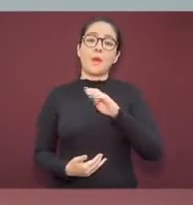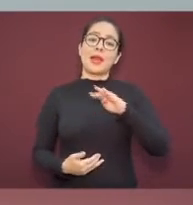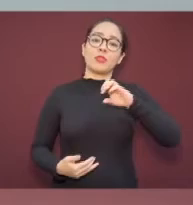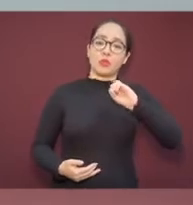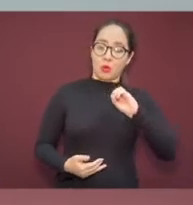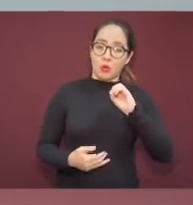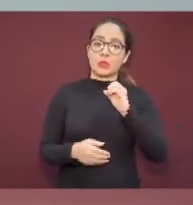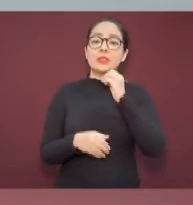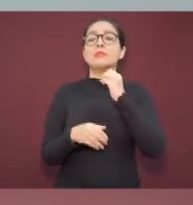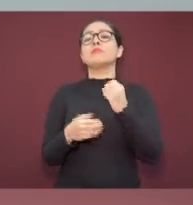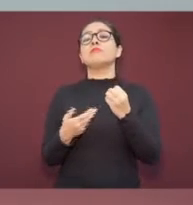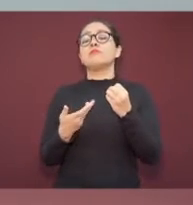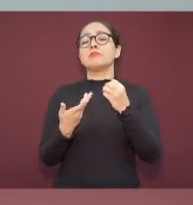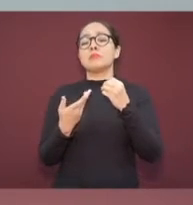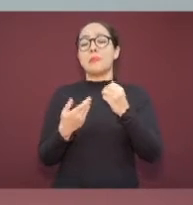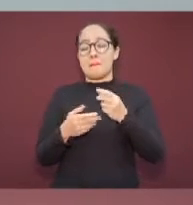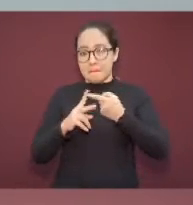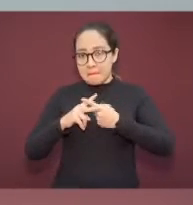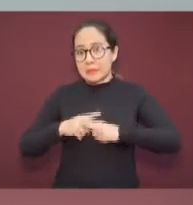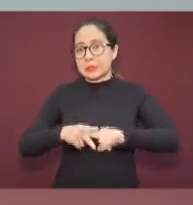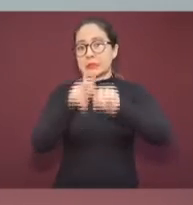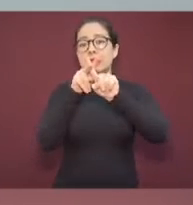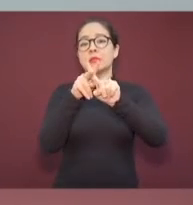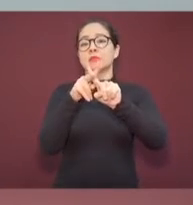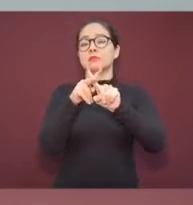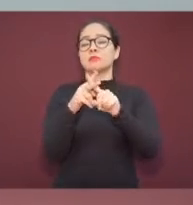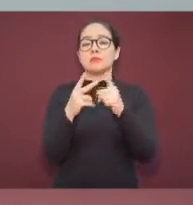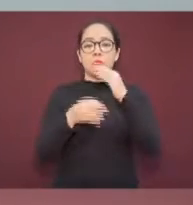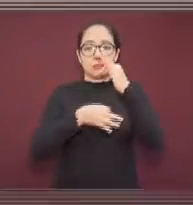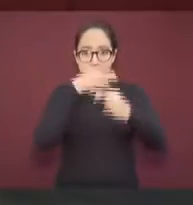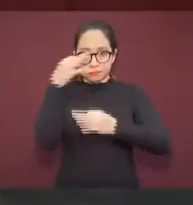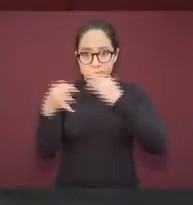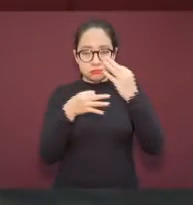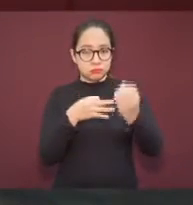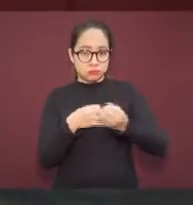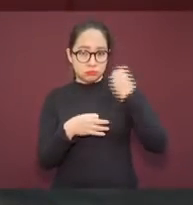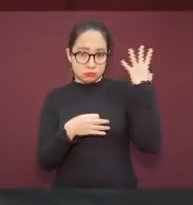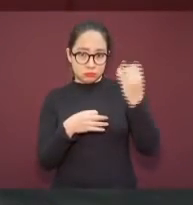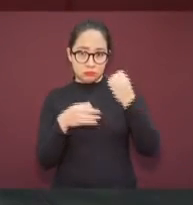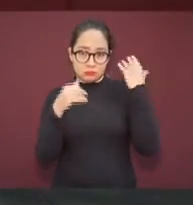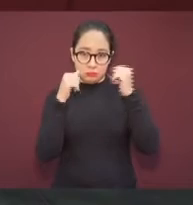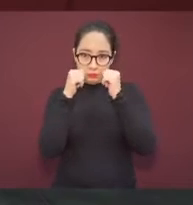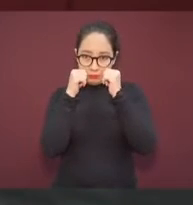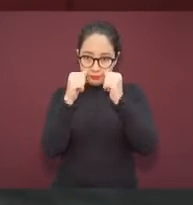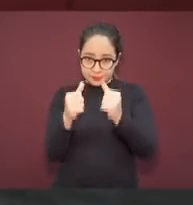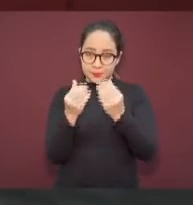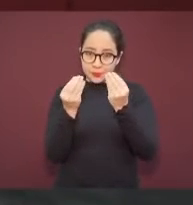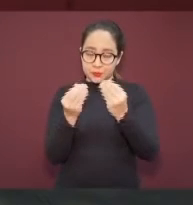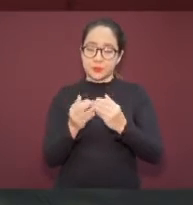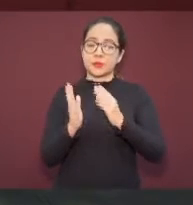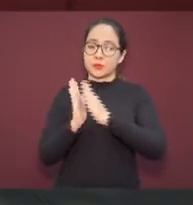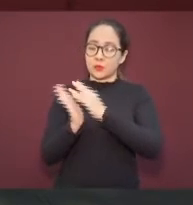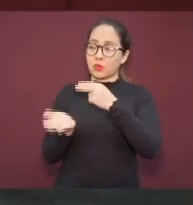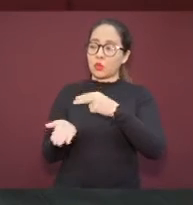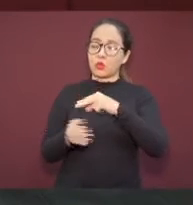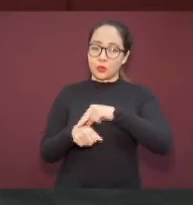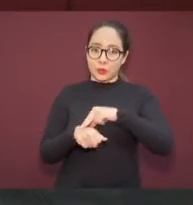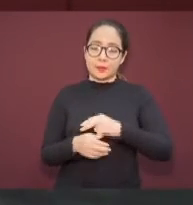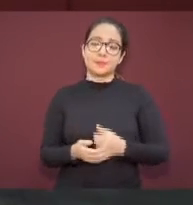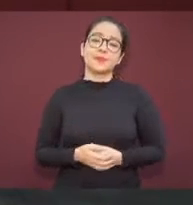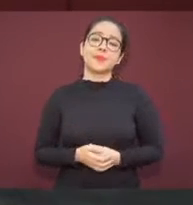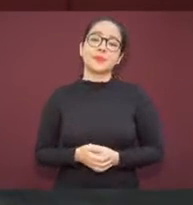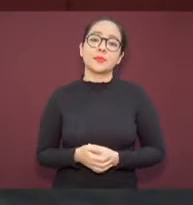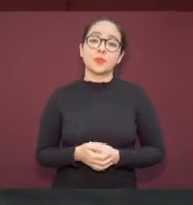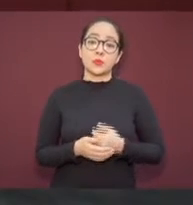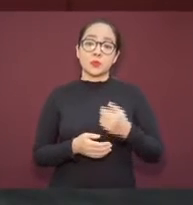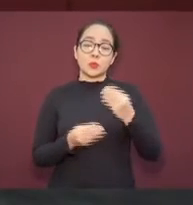salón dar paso a esta conferencia ponga mucha atención adelante doctor espejo muchas gracias doctor